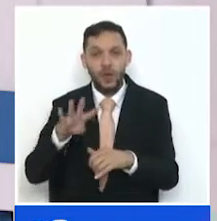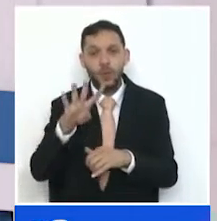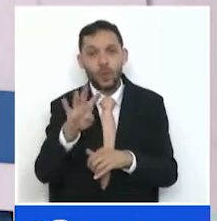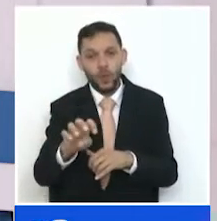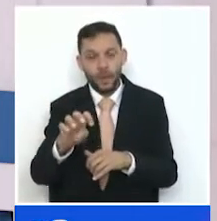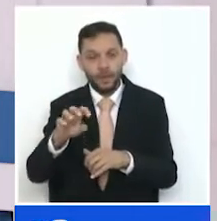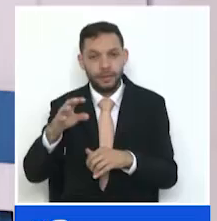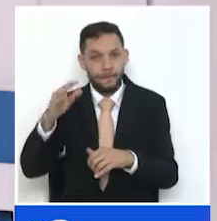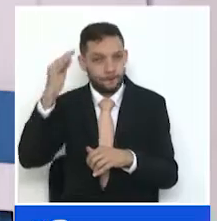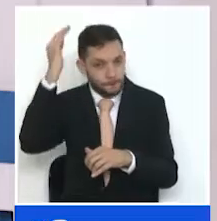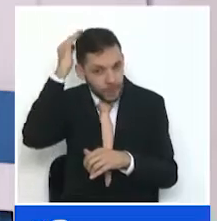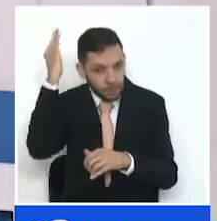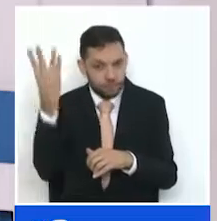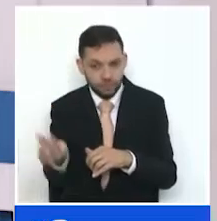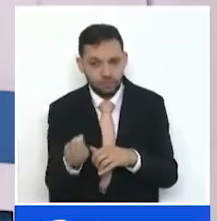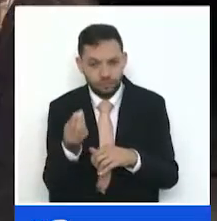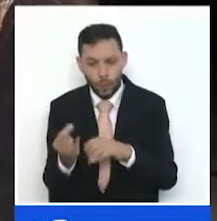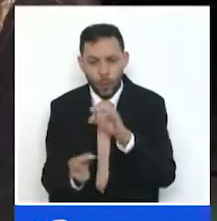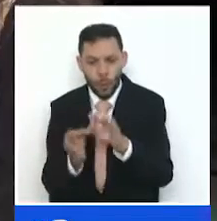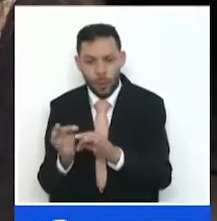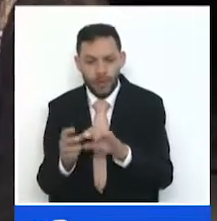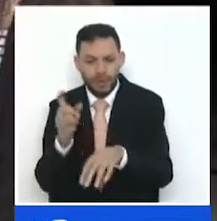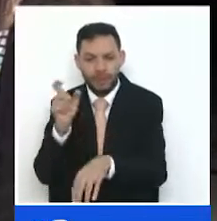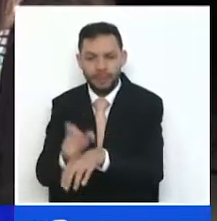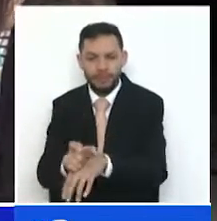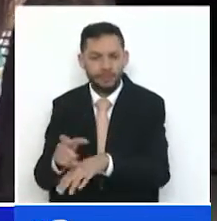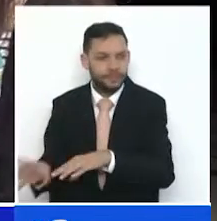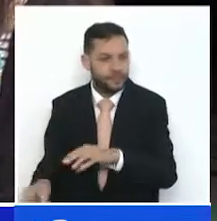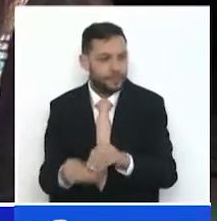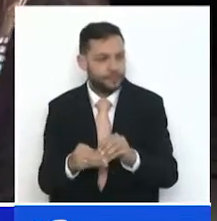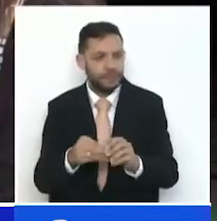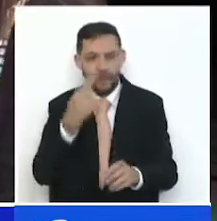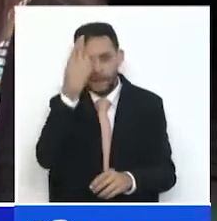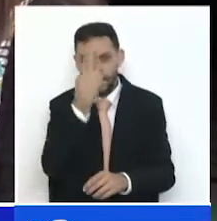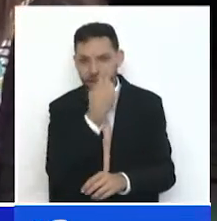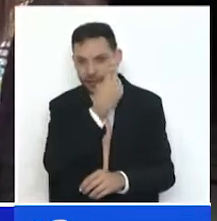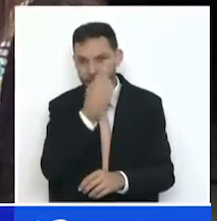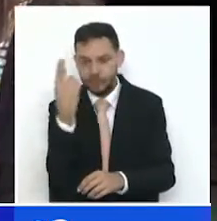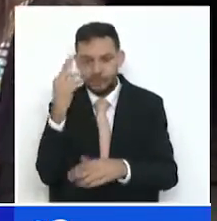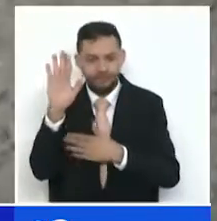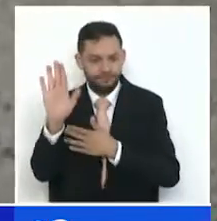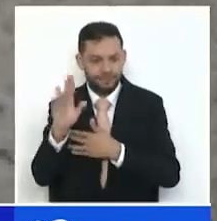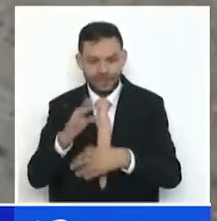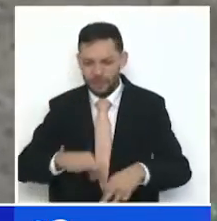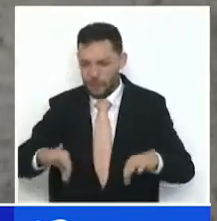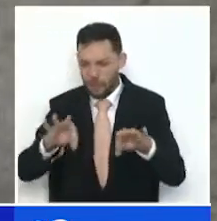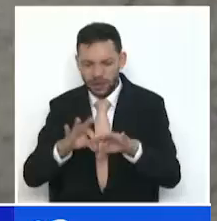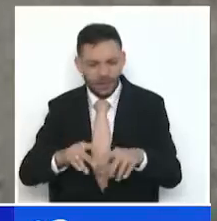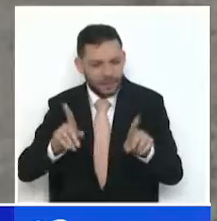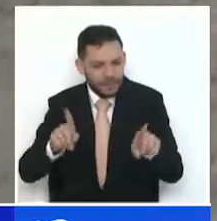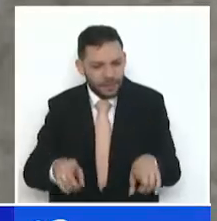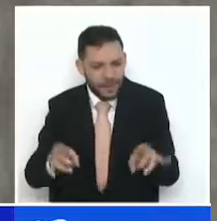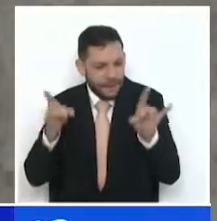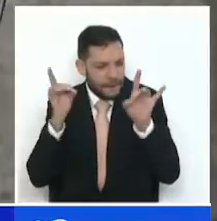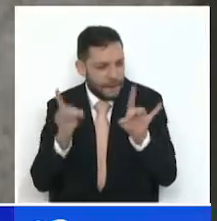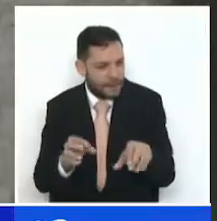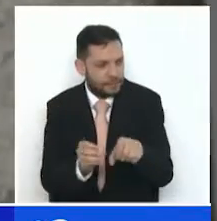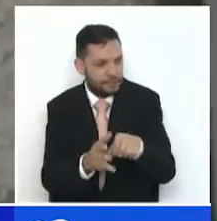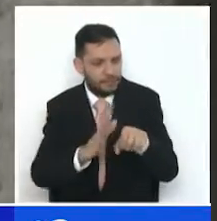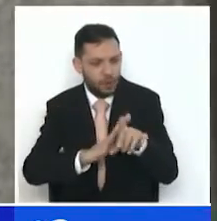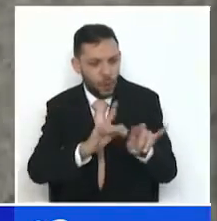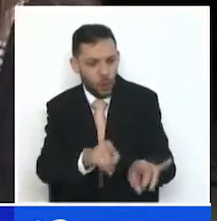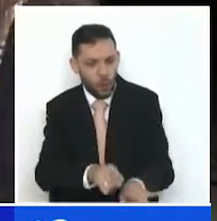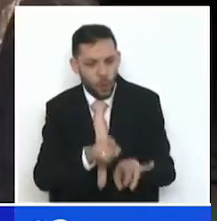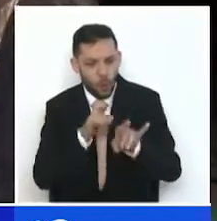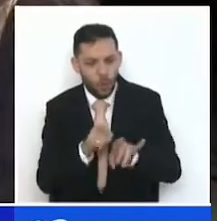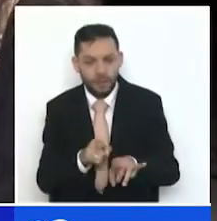en estado crítico. Los miembros de la Iglesia Católica no son ajenos a los riesgos que trae el COVID-19. En el